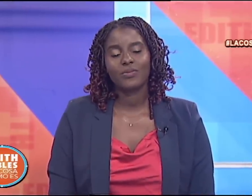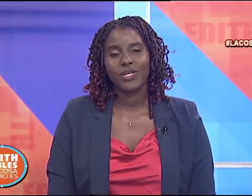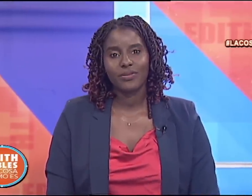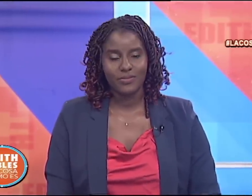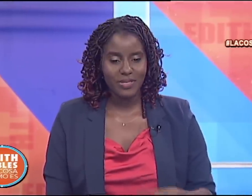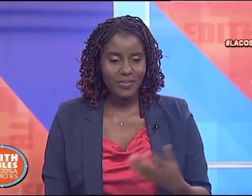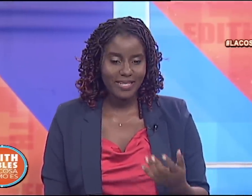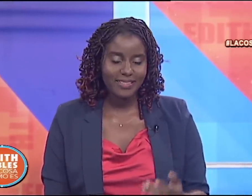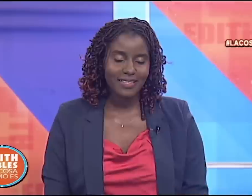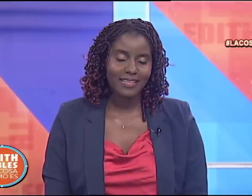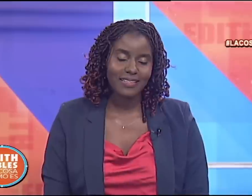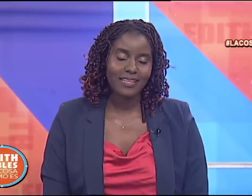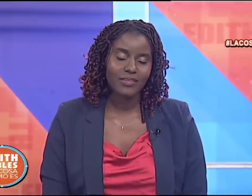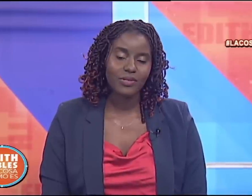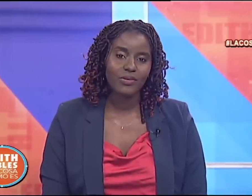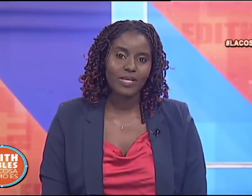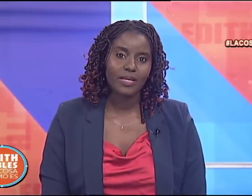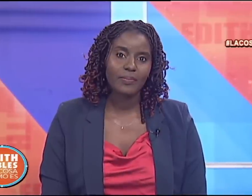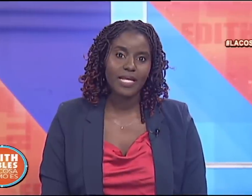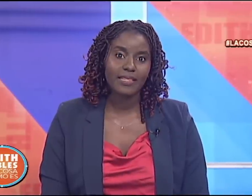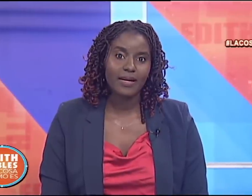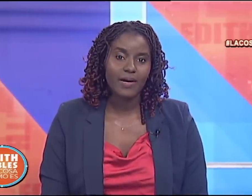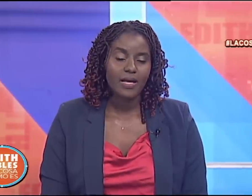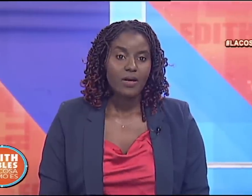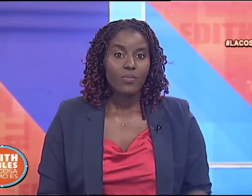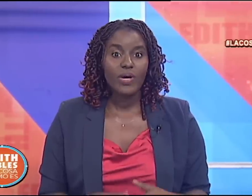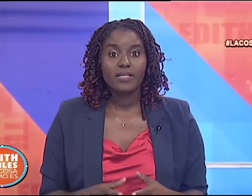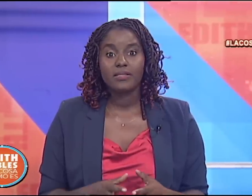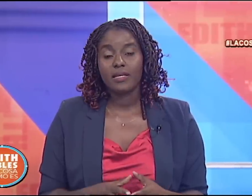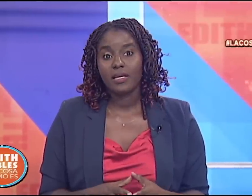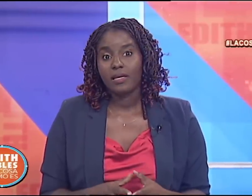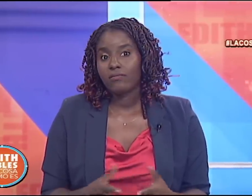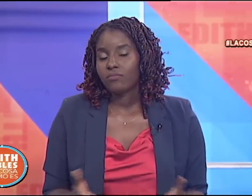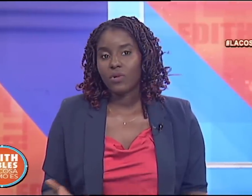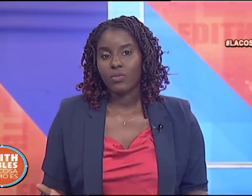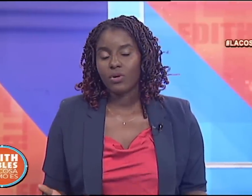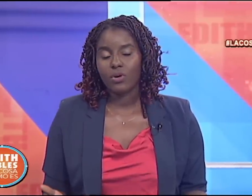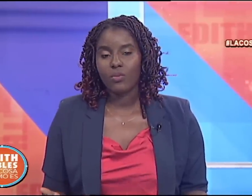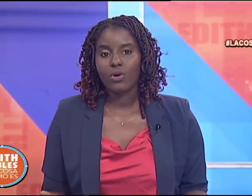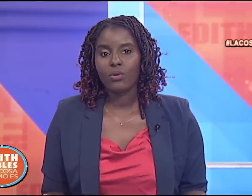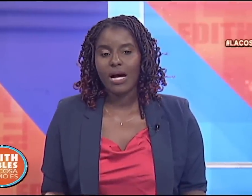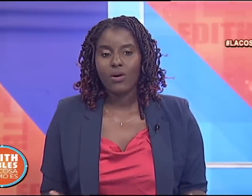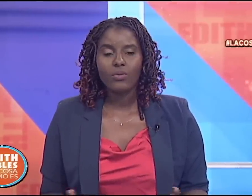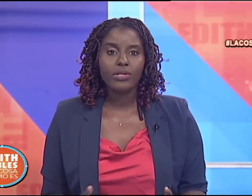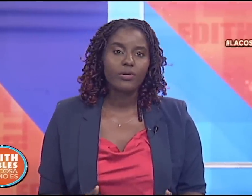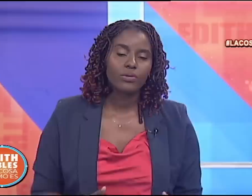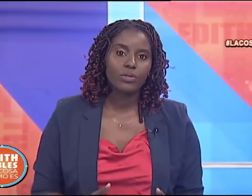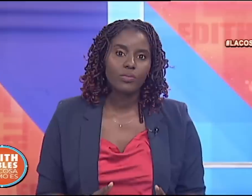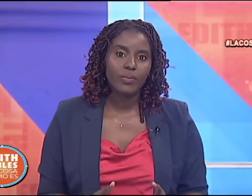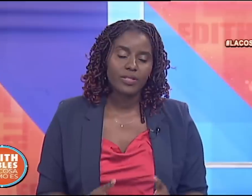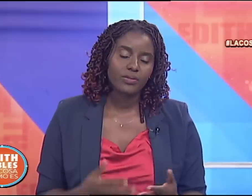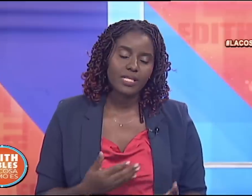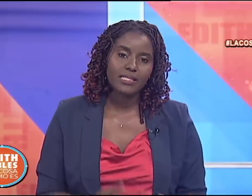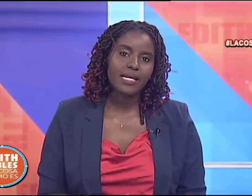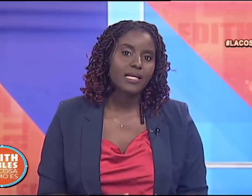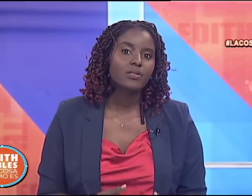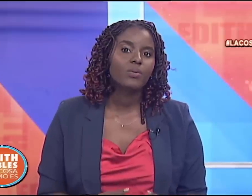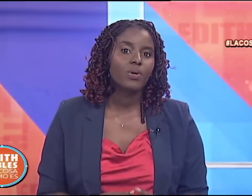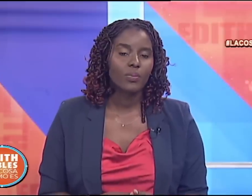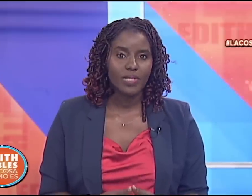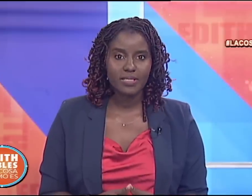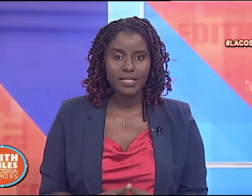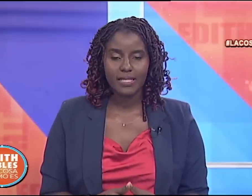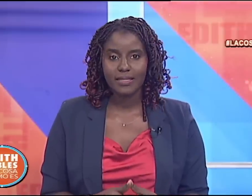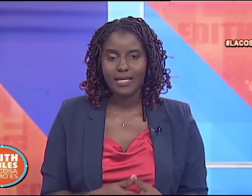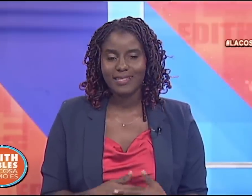ha subido, y parte de ello es lo que planteaba. Pues, como ha ocurrido en otros momentos, en este caso